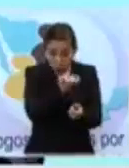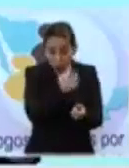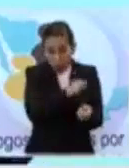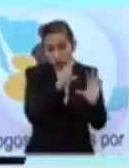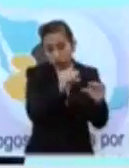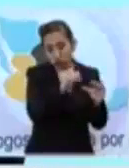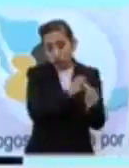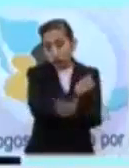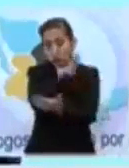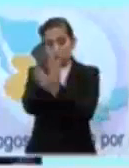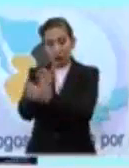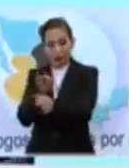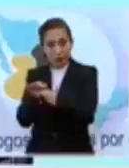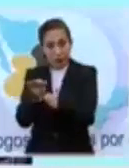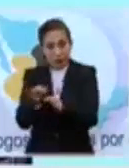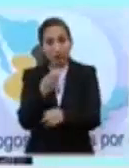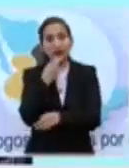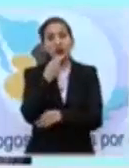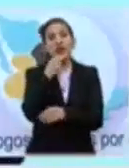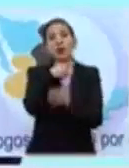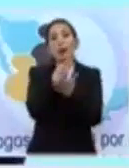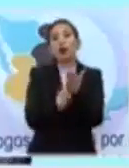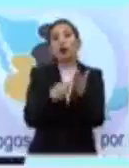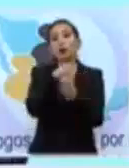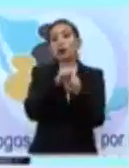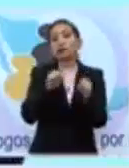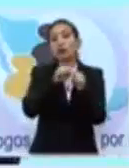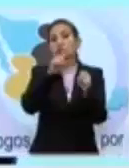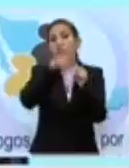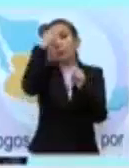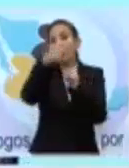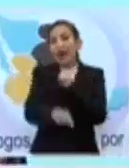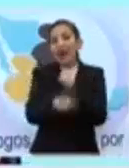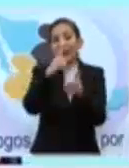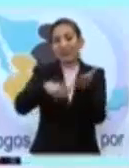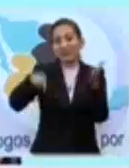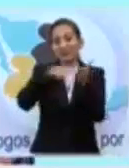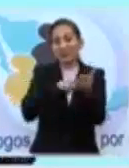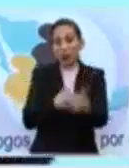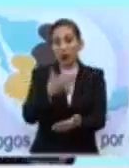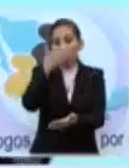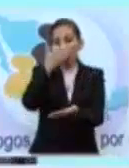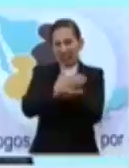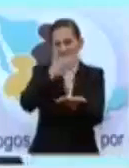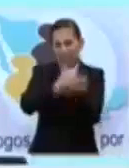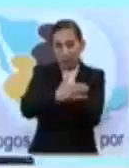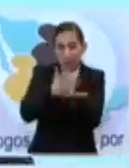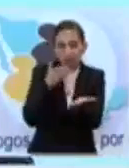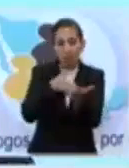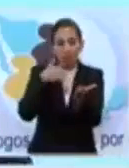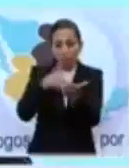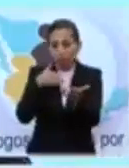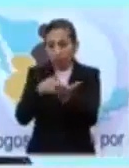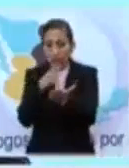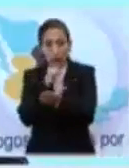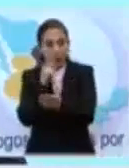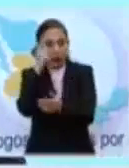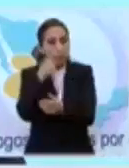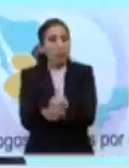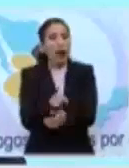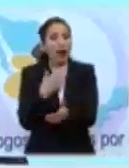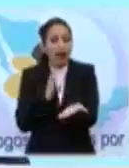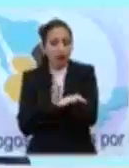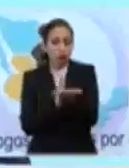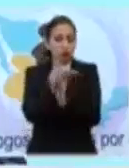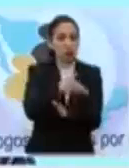y también en utilizar los programas sociales para tratar de eliminar las barreras que encuentra la población para